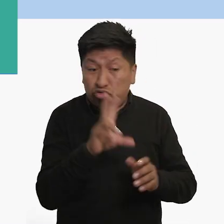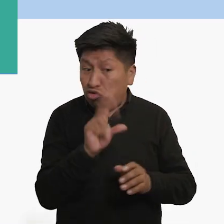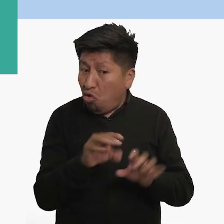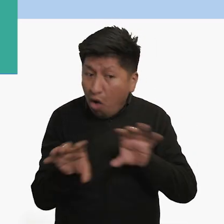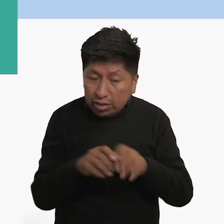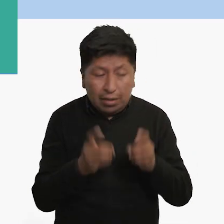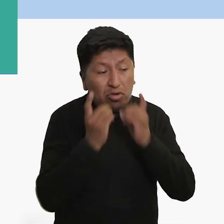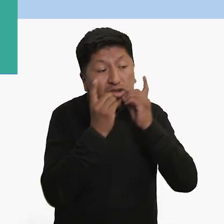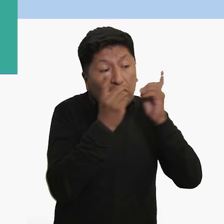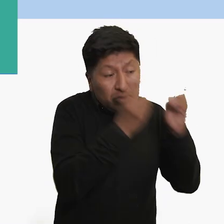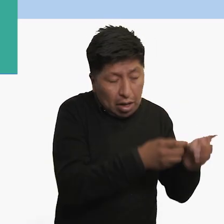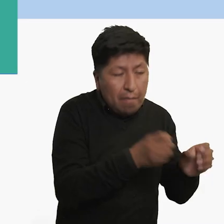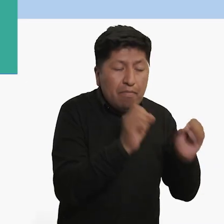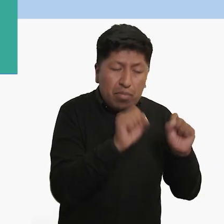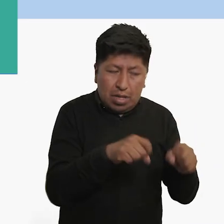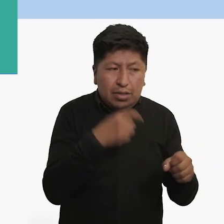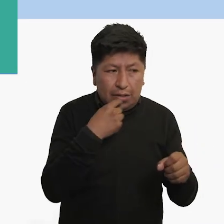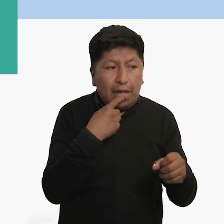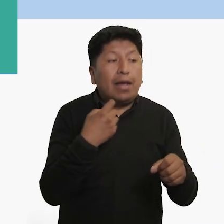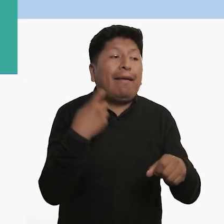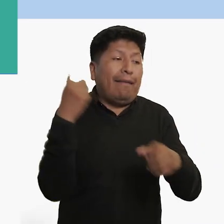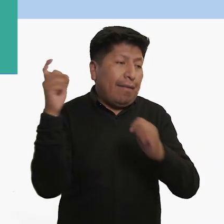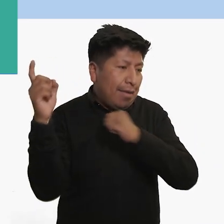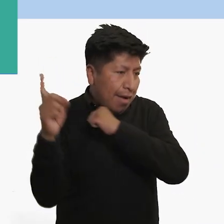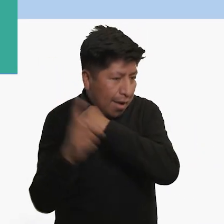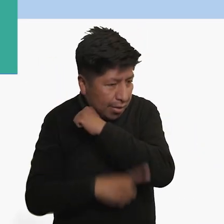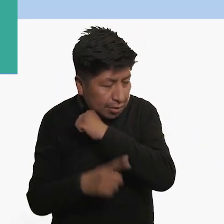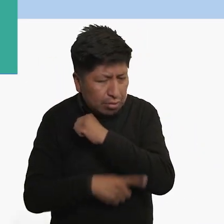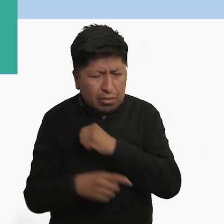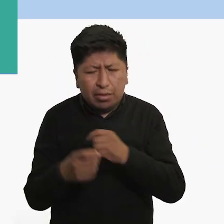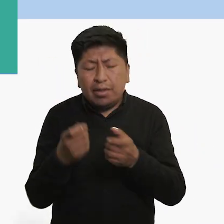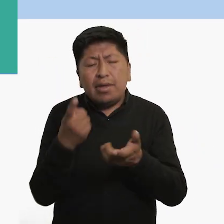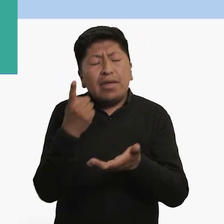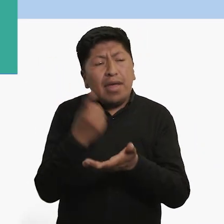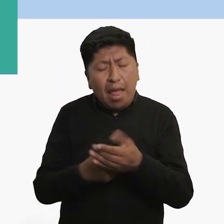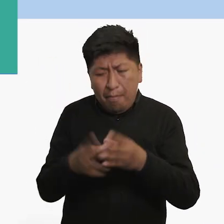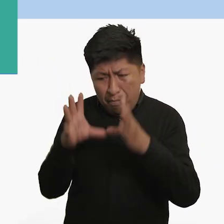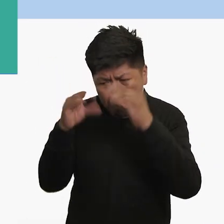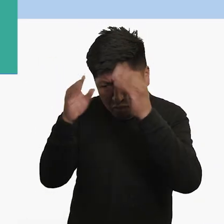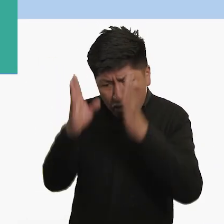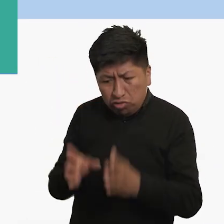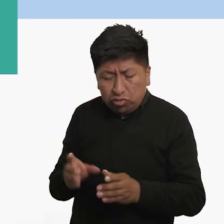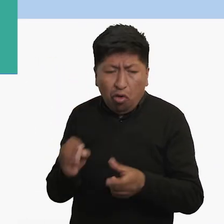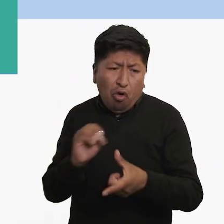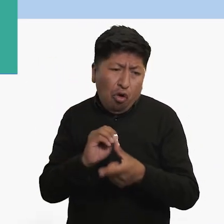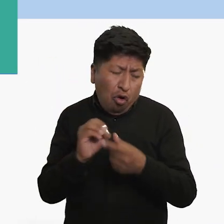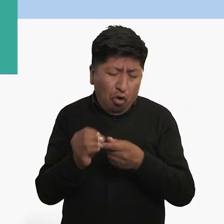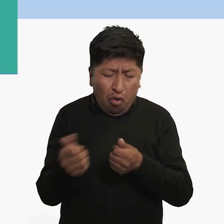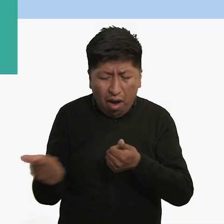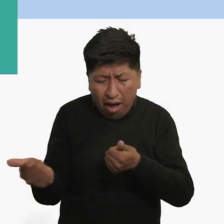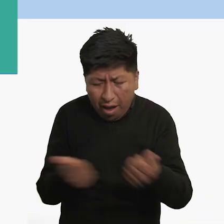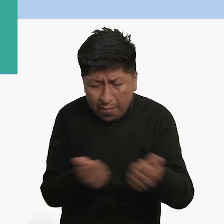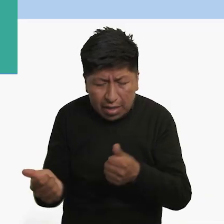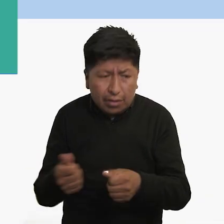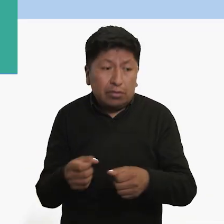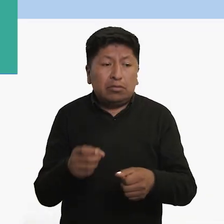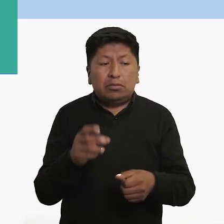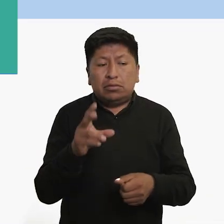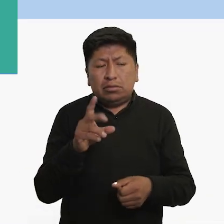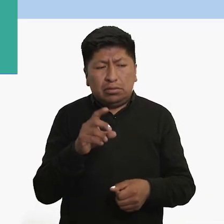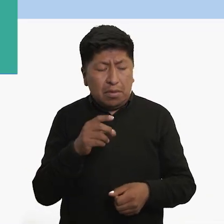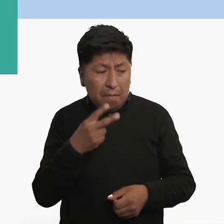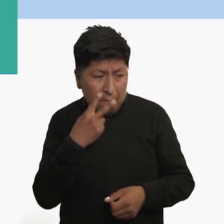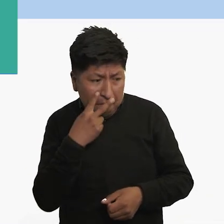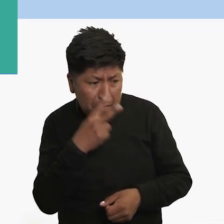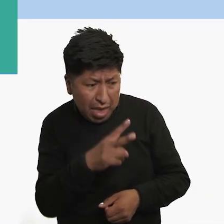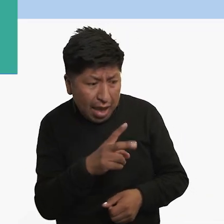una vulneración a la normativa y puede ser sancionada. En los casos en que maestras, maestros o personal administrativo de la unidad educativa